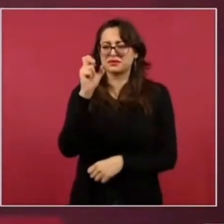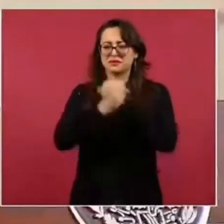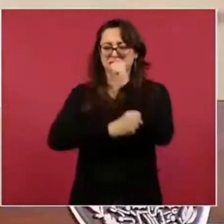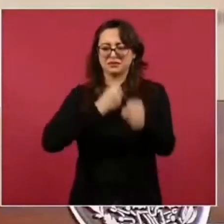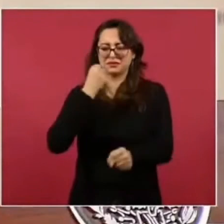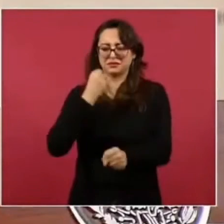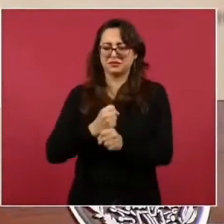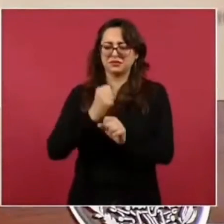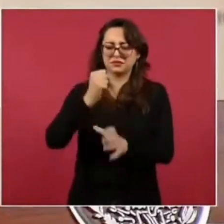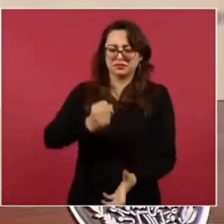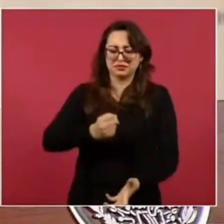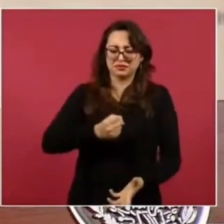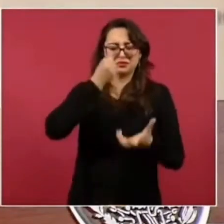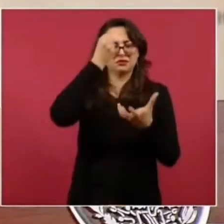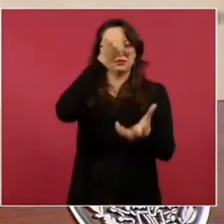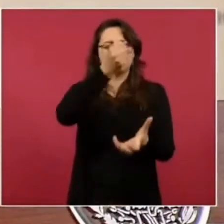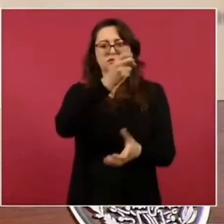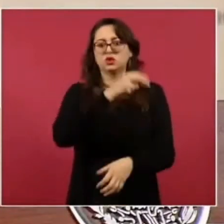presupuesto al norte,